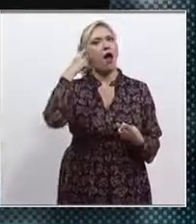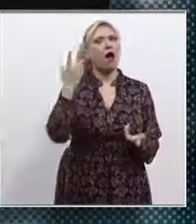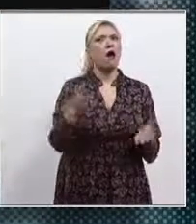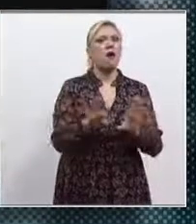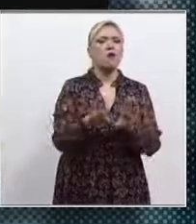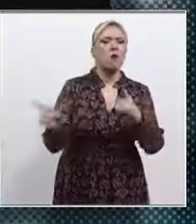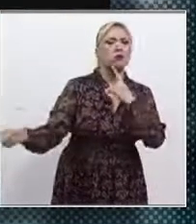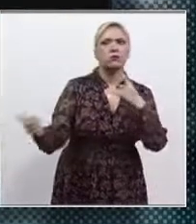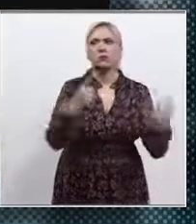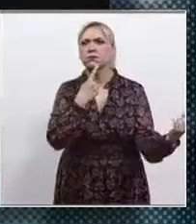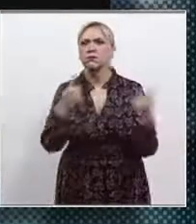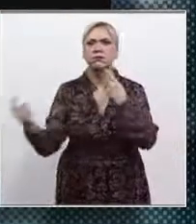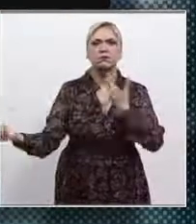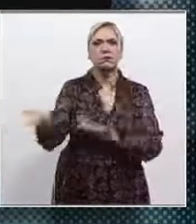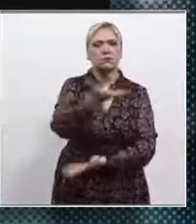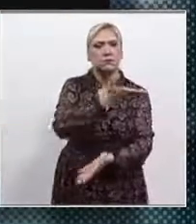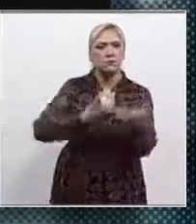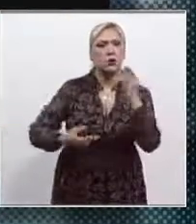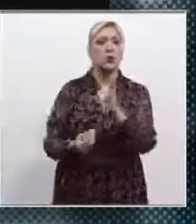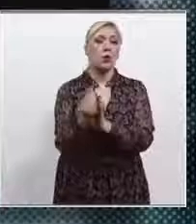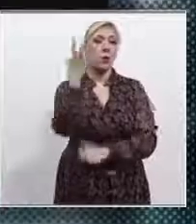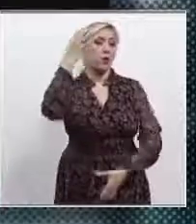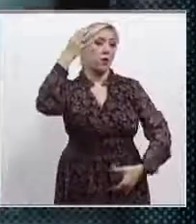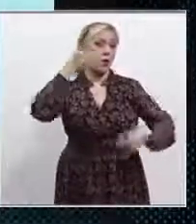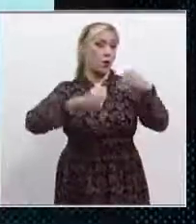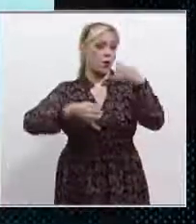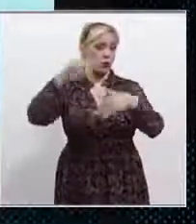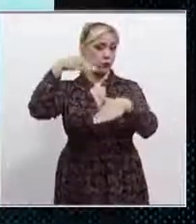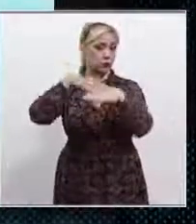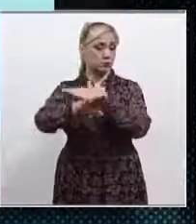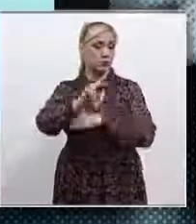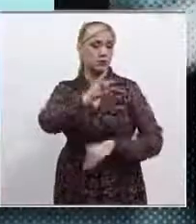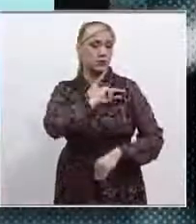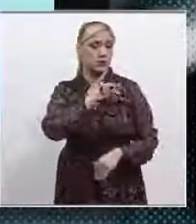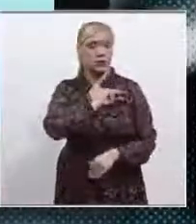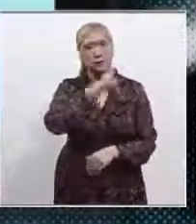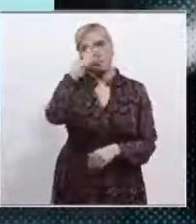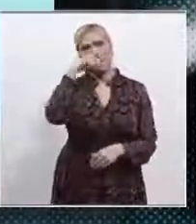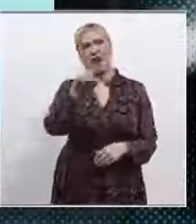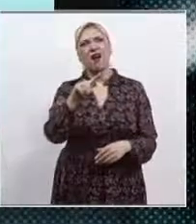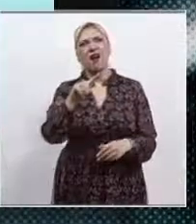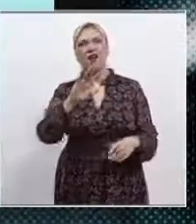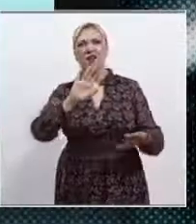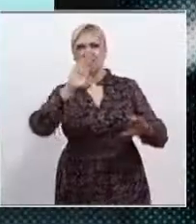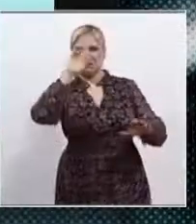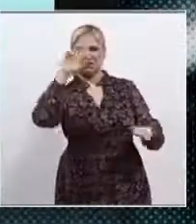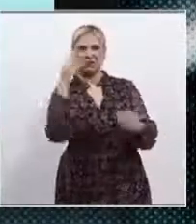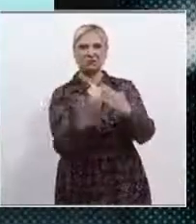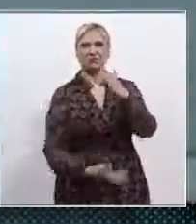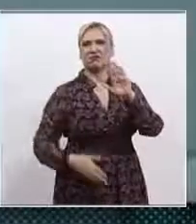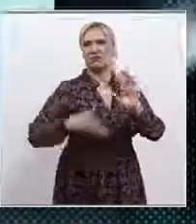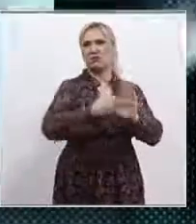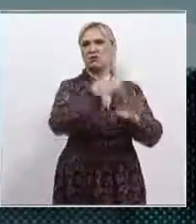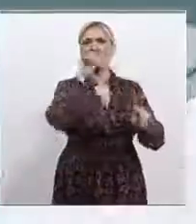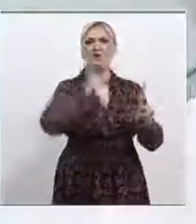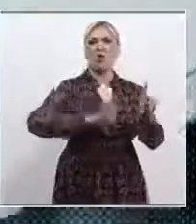experiencias para fortalecer a los nuevos juzgados especializados en violencia familiar contra las mujeres en ambas